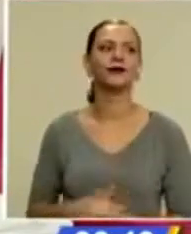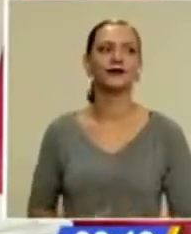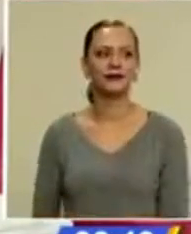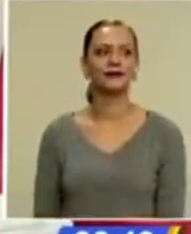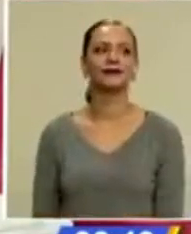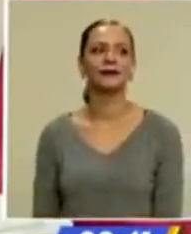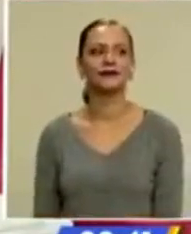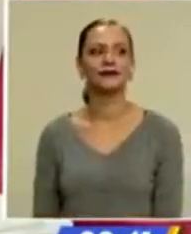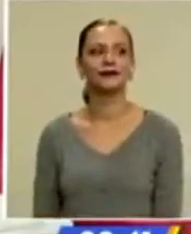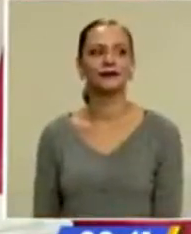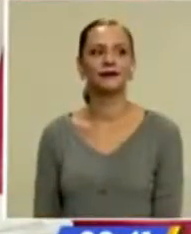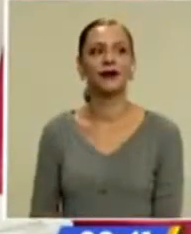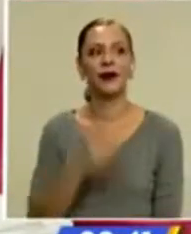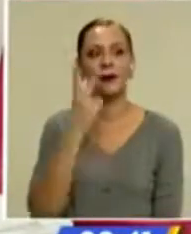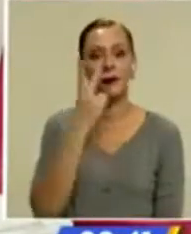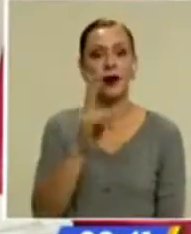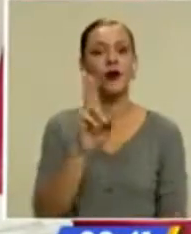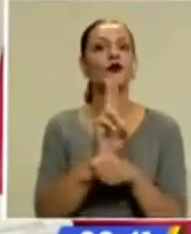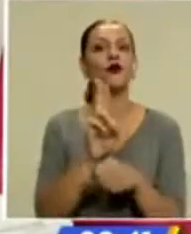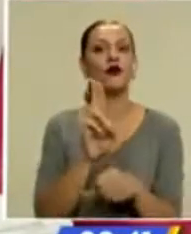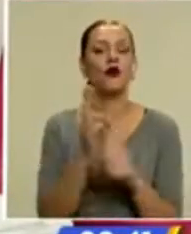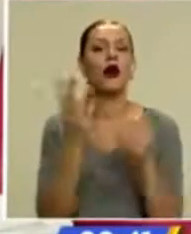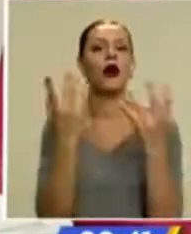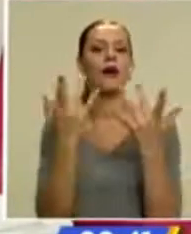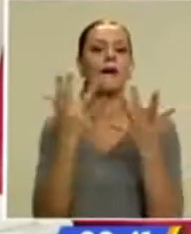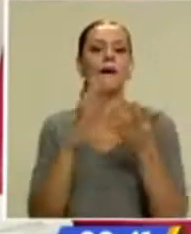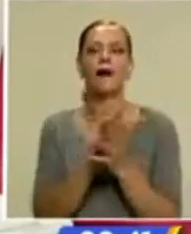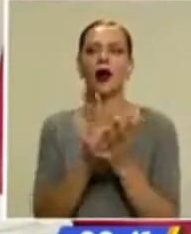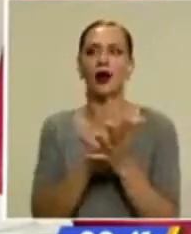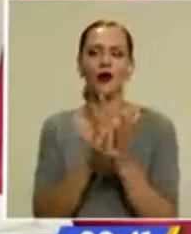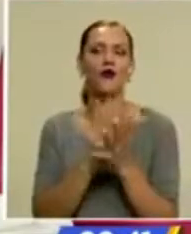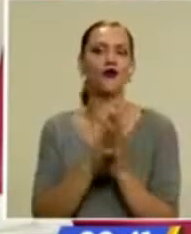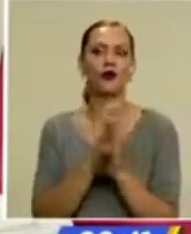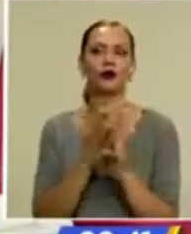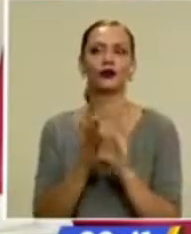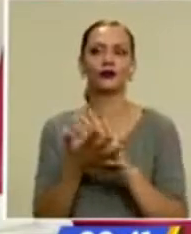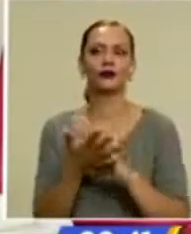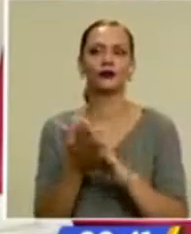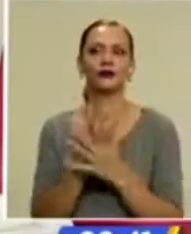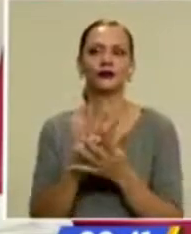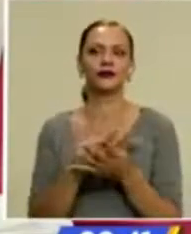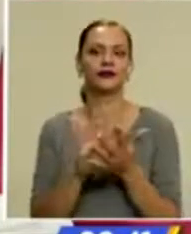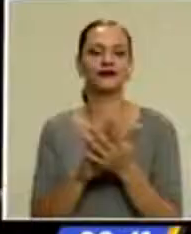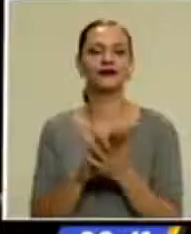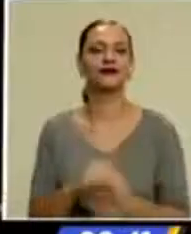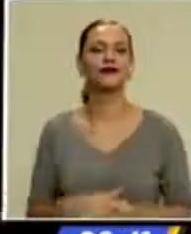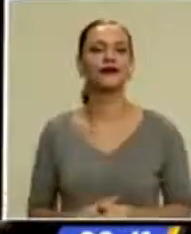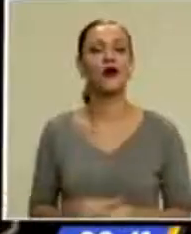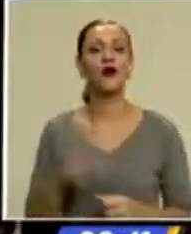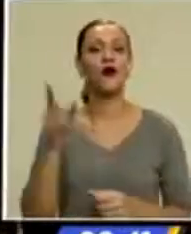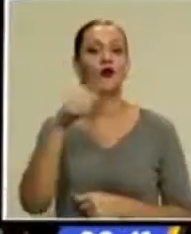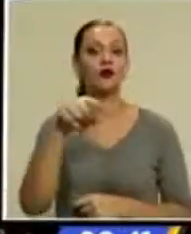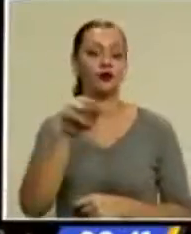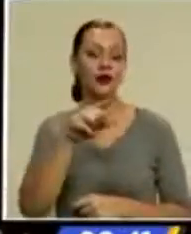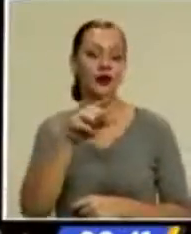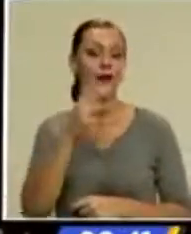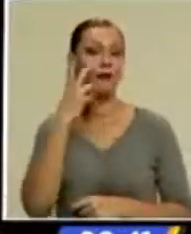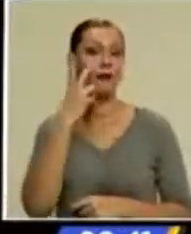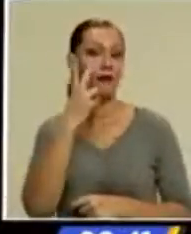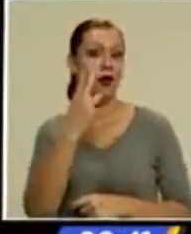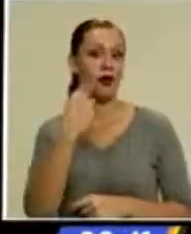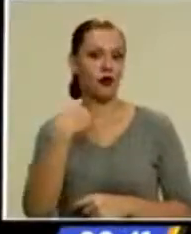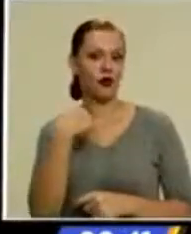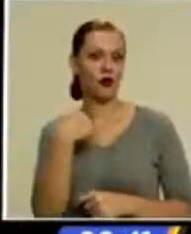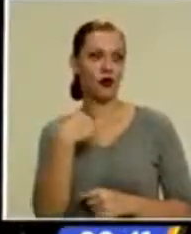Exactamente. Ahí estamos utilizando nuestras manos, niños y ajá niñas. Vea qué ¿y ustedes, interesante. Ustedes vieron